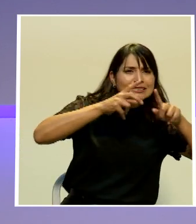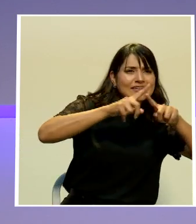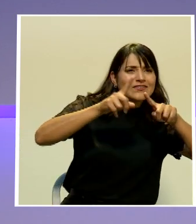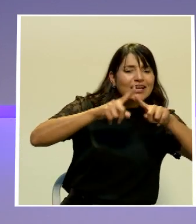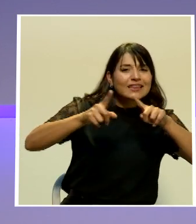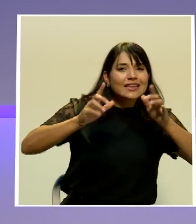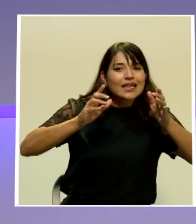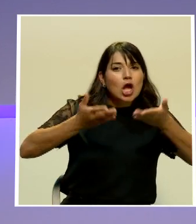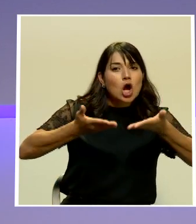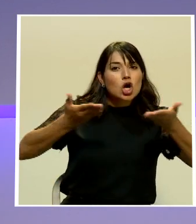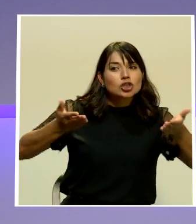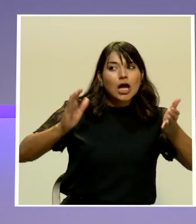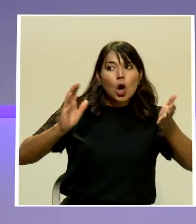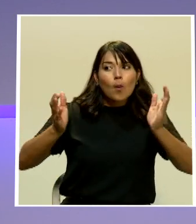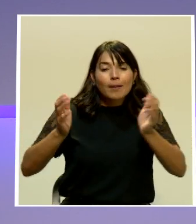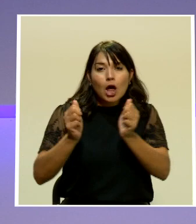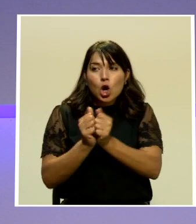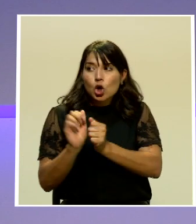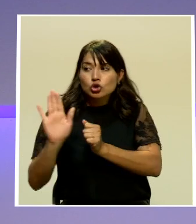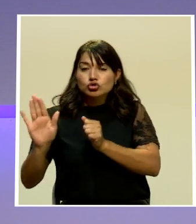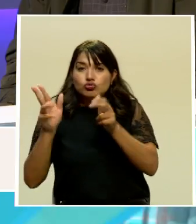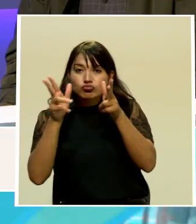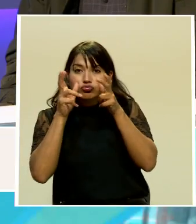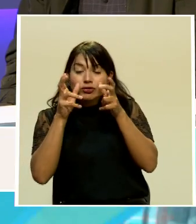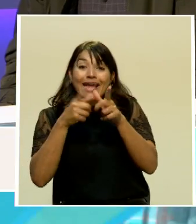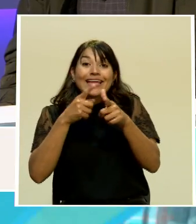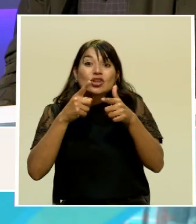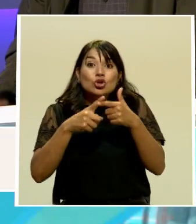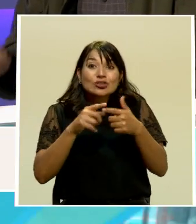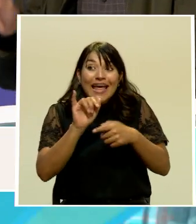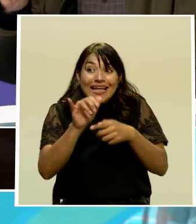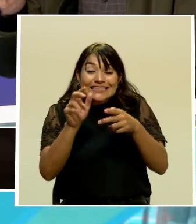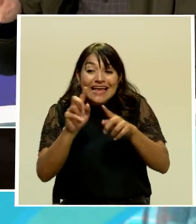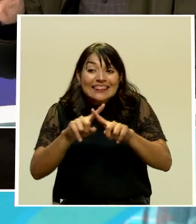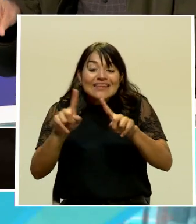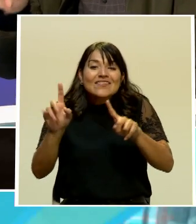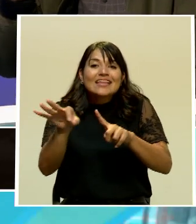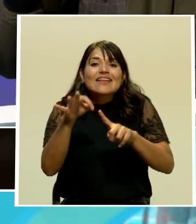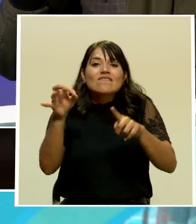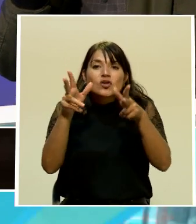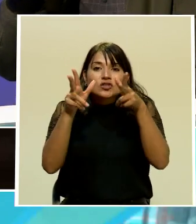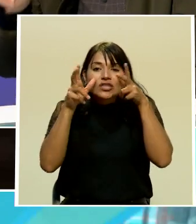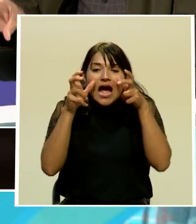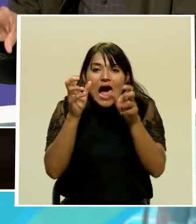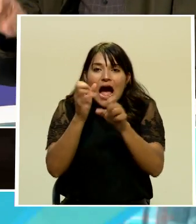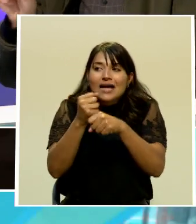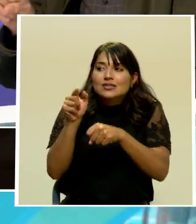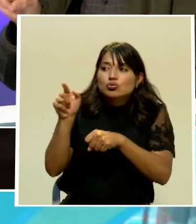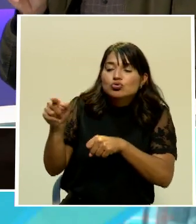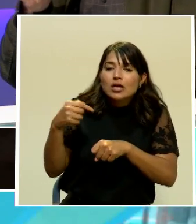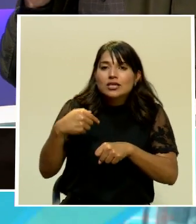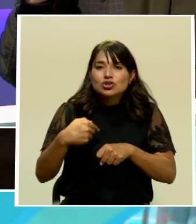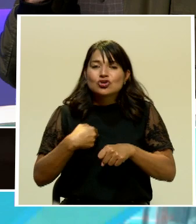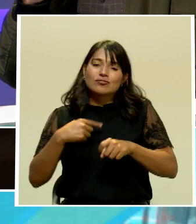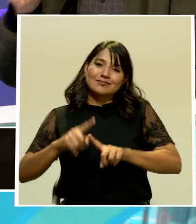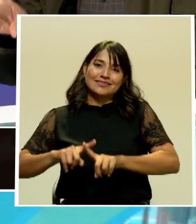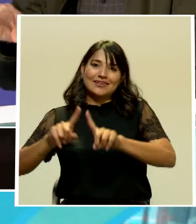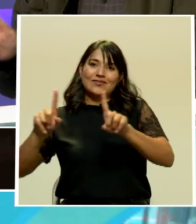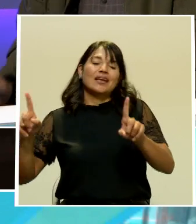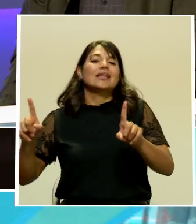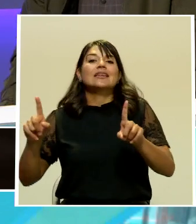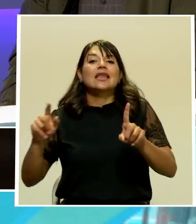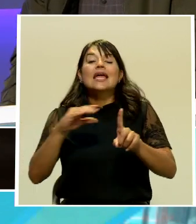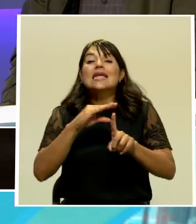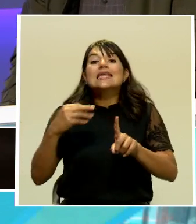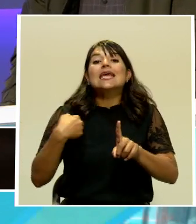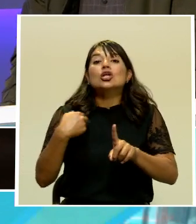buen sentido y nos hace, digamos, ser acuciosos y ser muy investigadores con lo que nos